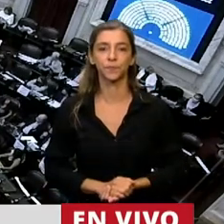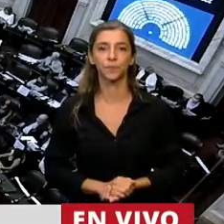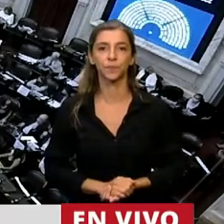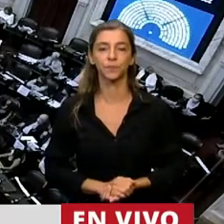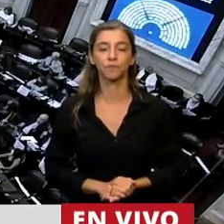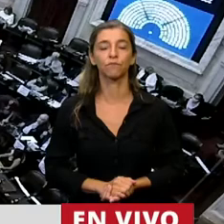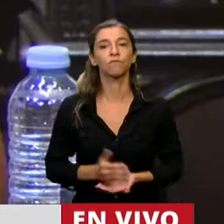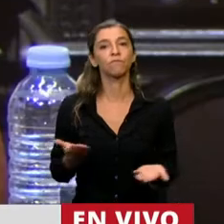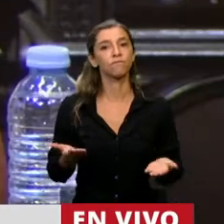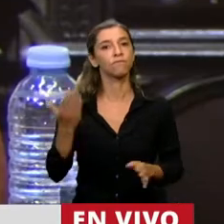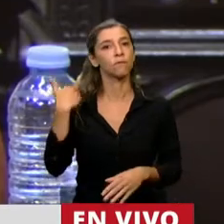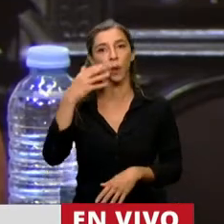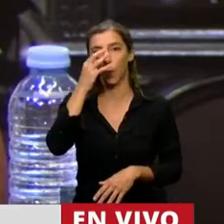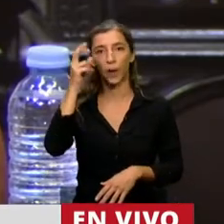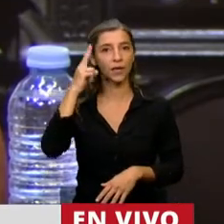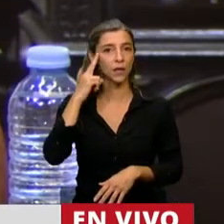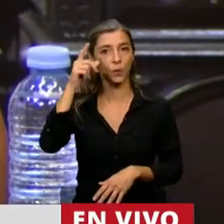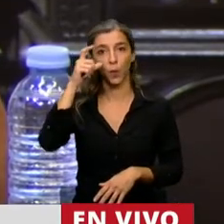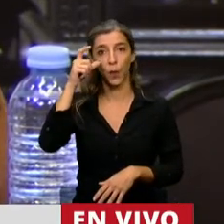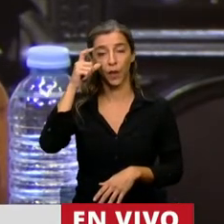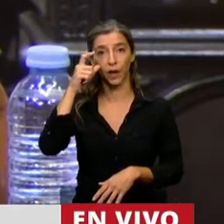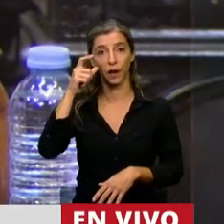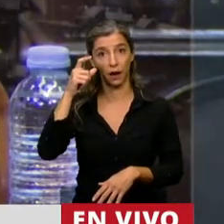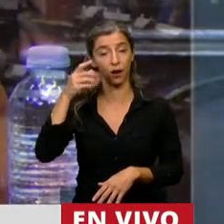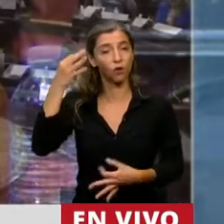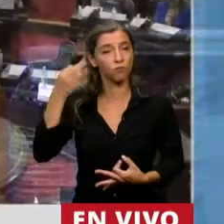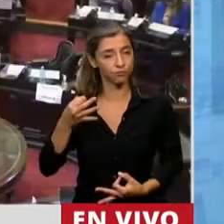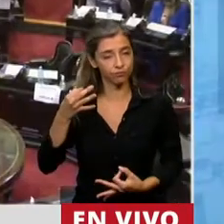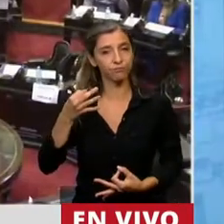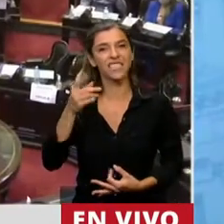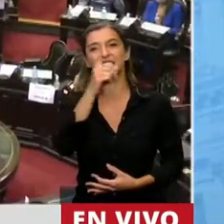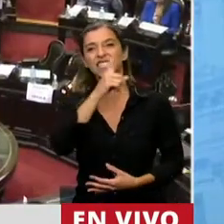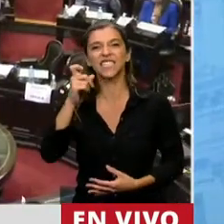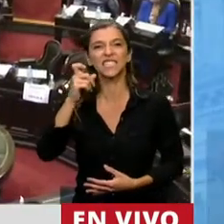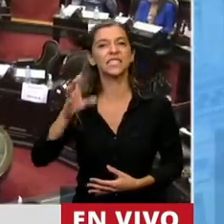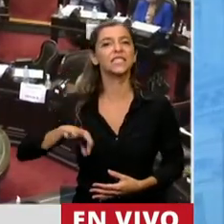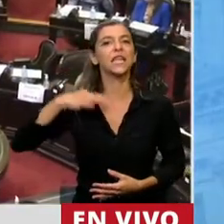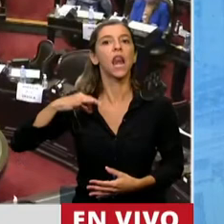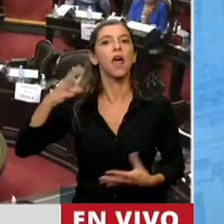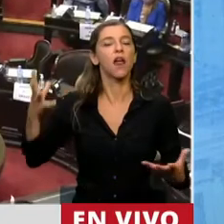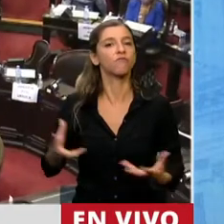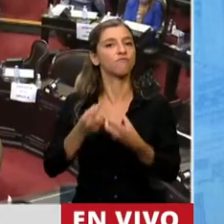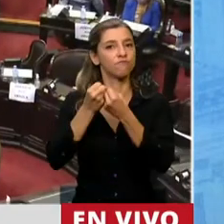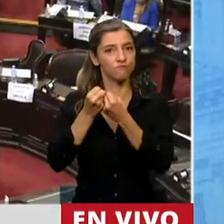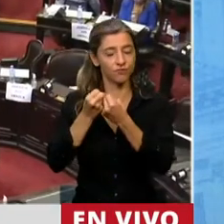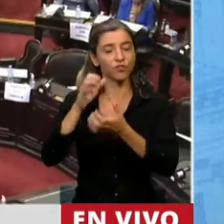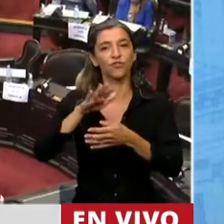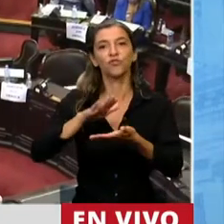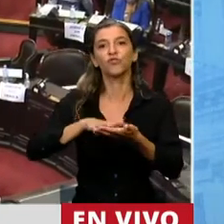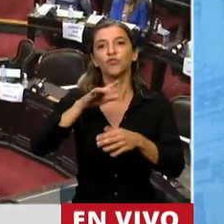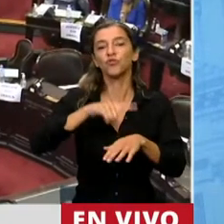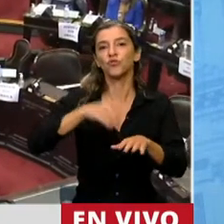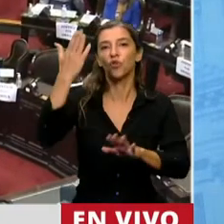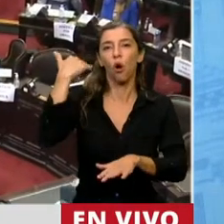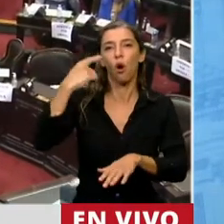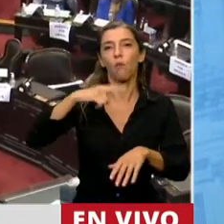El 29 de enero pasado se cumplieron 100 años de la revuelta histórica de la Forestal, que dejó